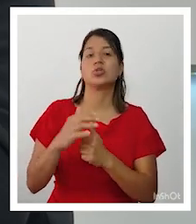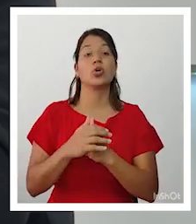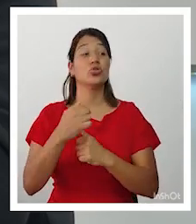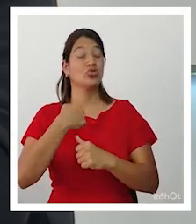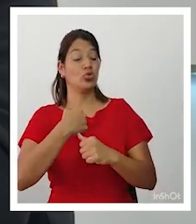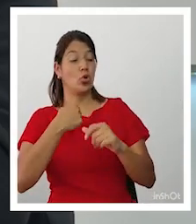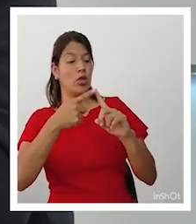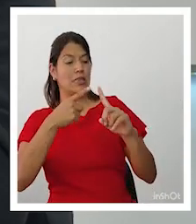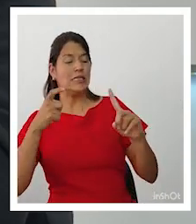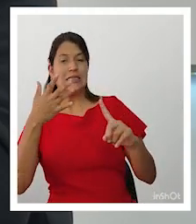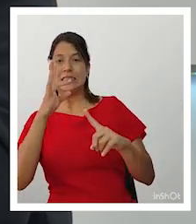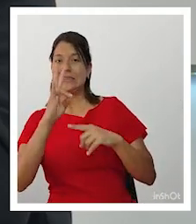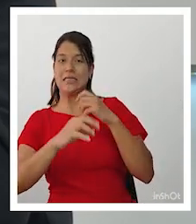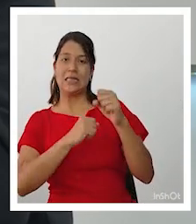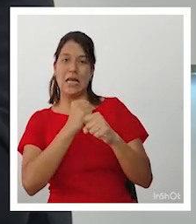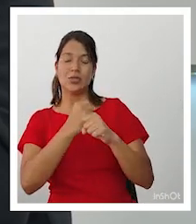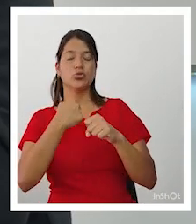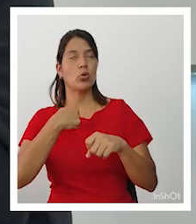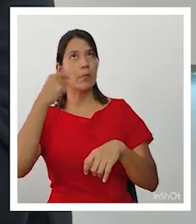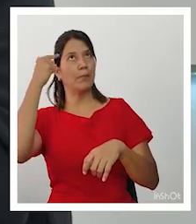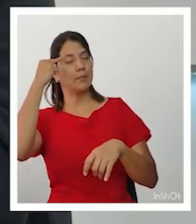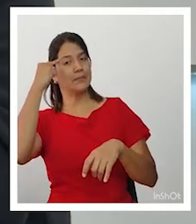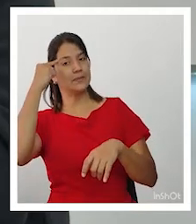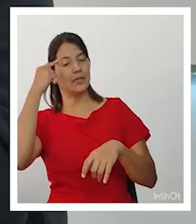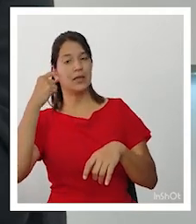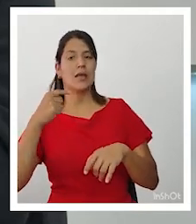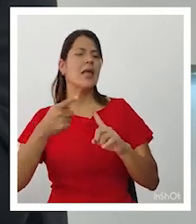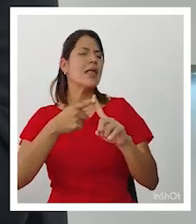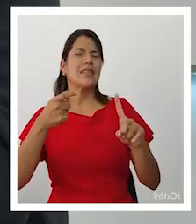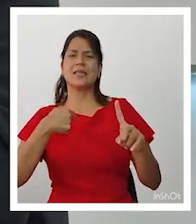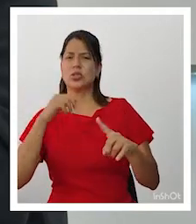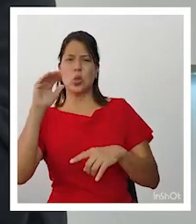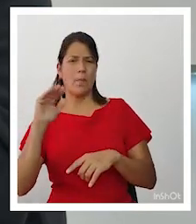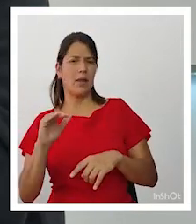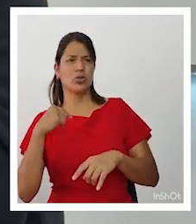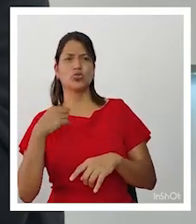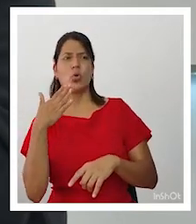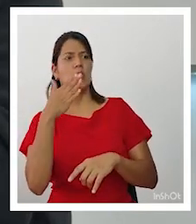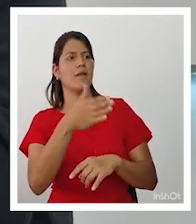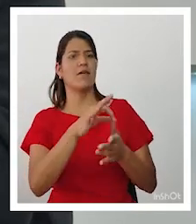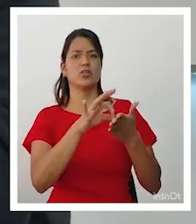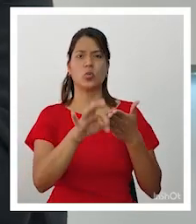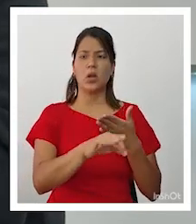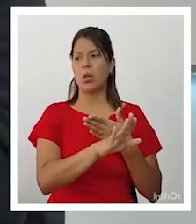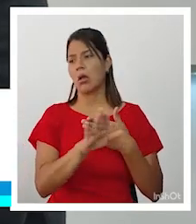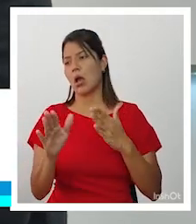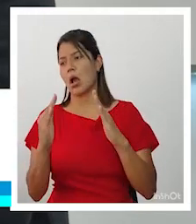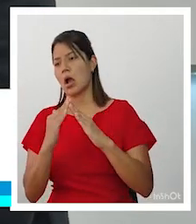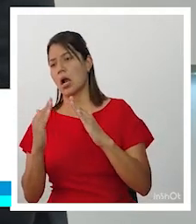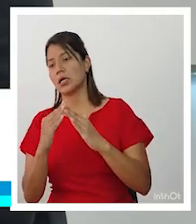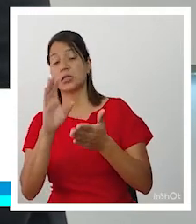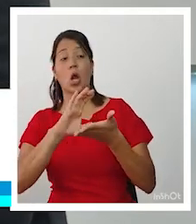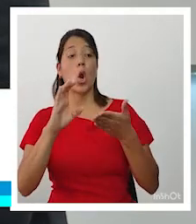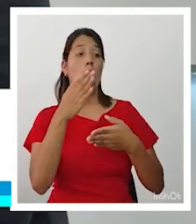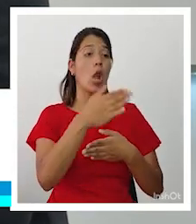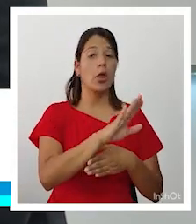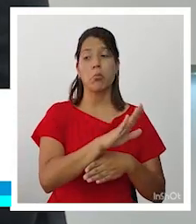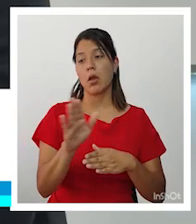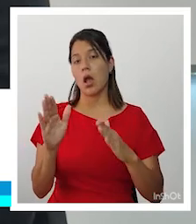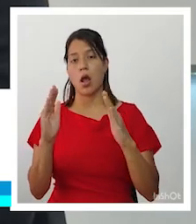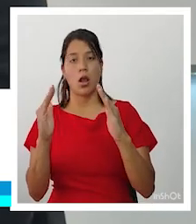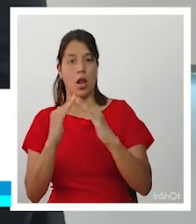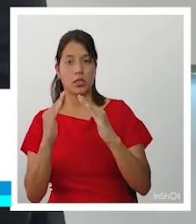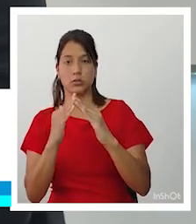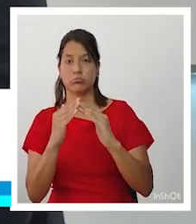años, que yo dije, o sea, desde muy pequeño iba de la escuela a la casa y del colegio a la casa y nada